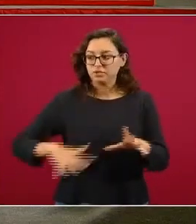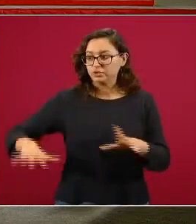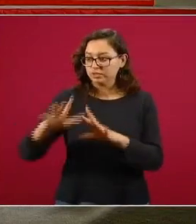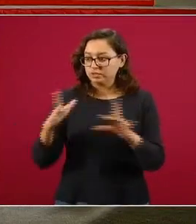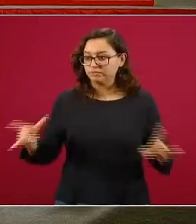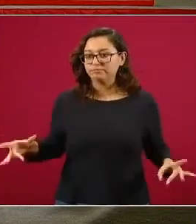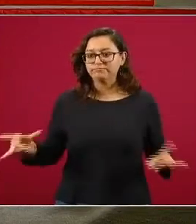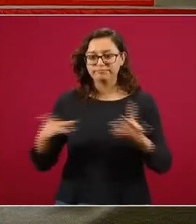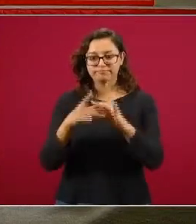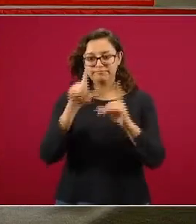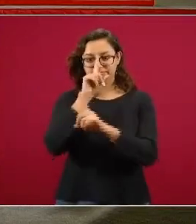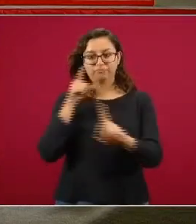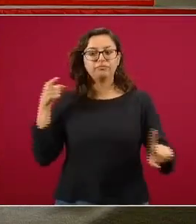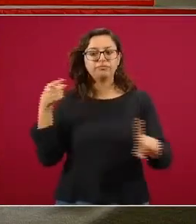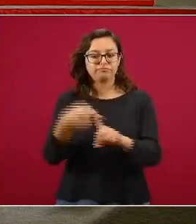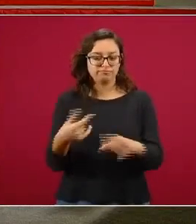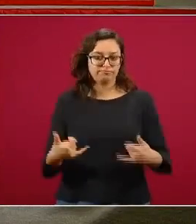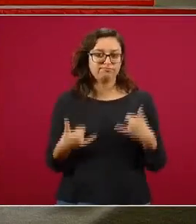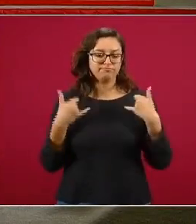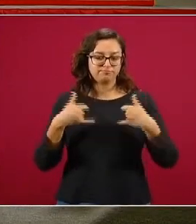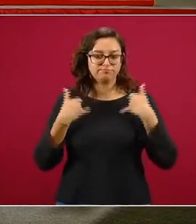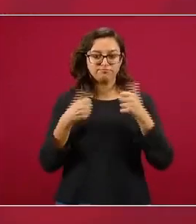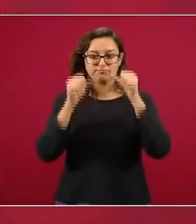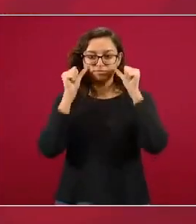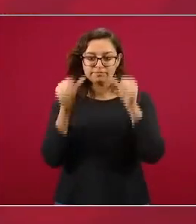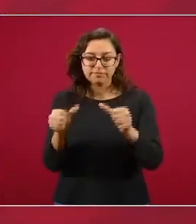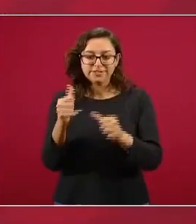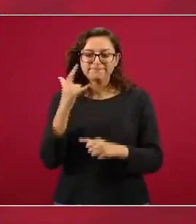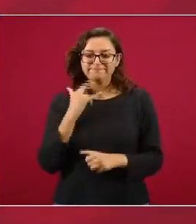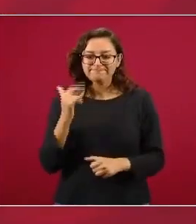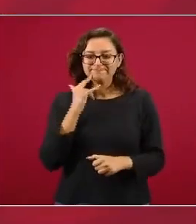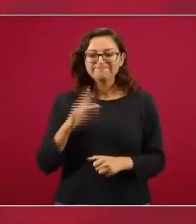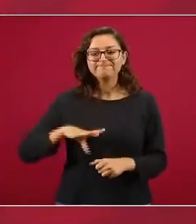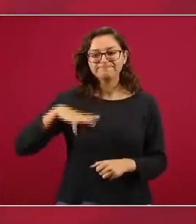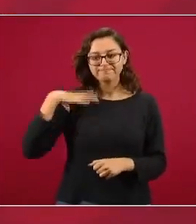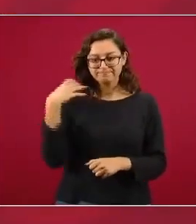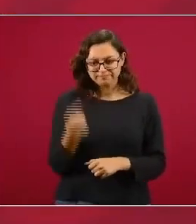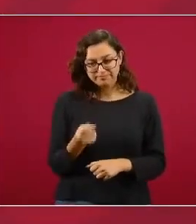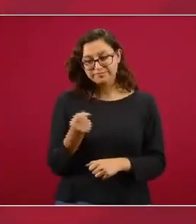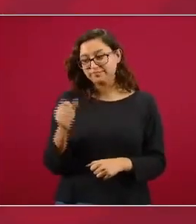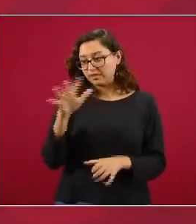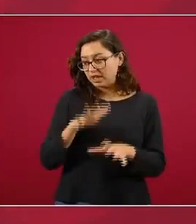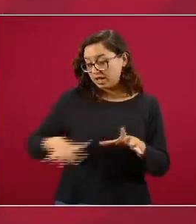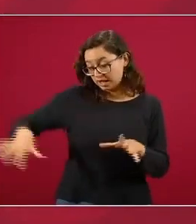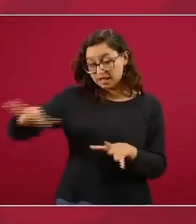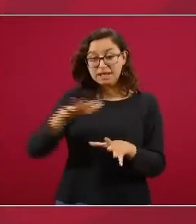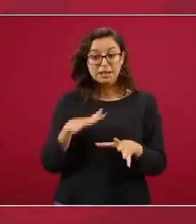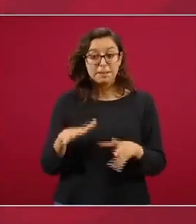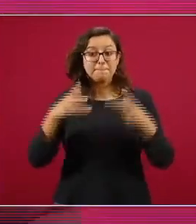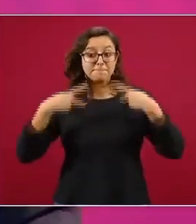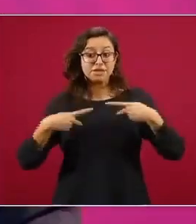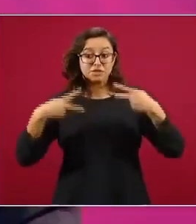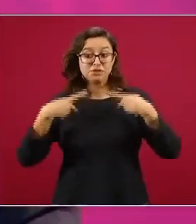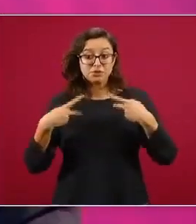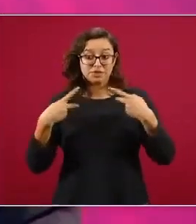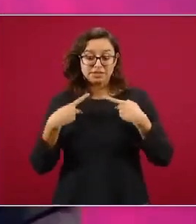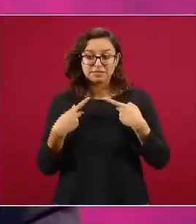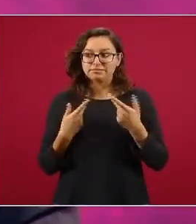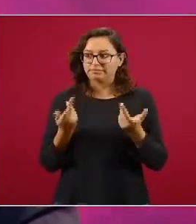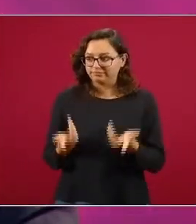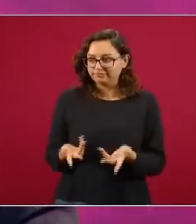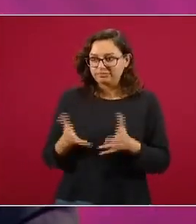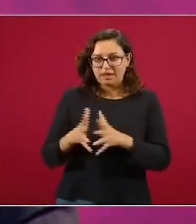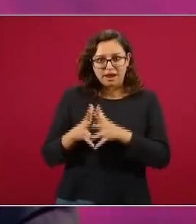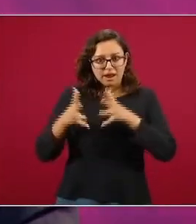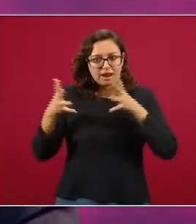perspectiva de juventud, es decir, para enfocar específicamente esfuerzos a uno de los segmentos poblacionales amplios que